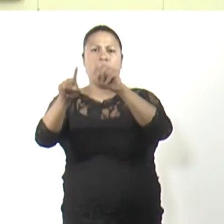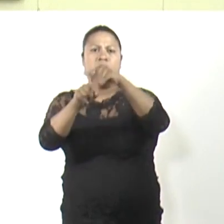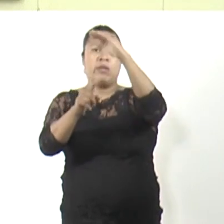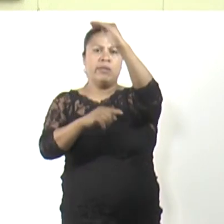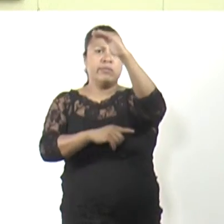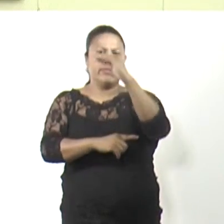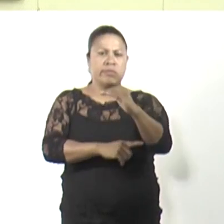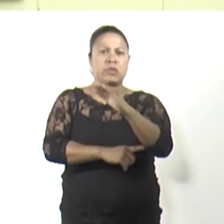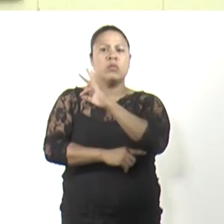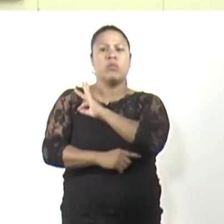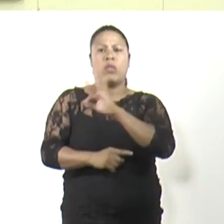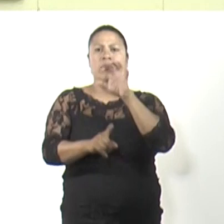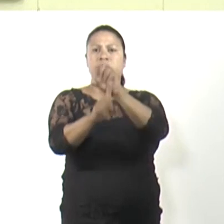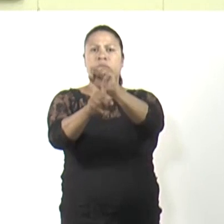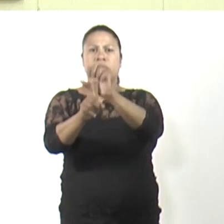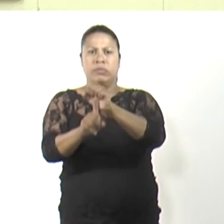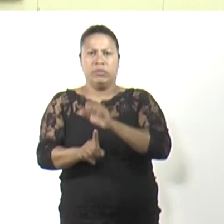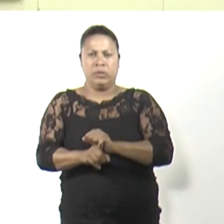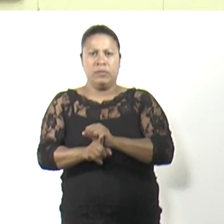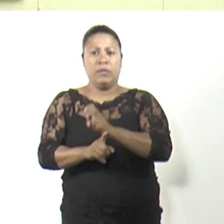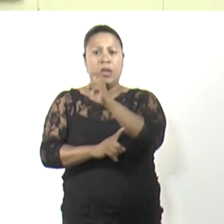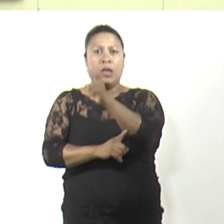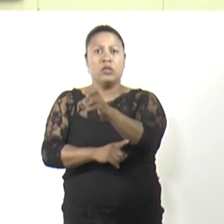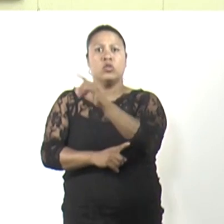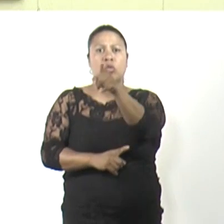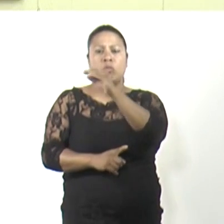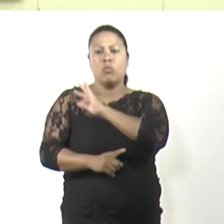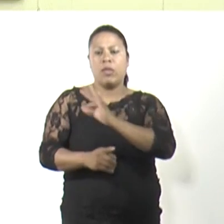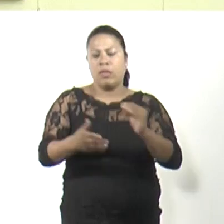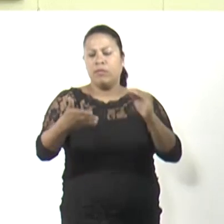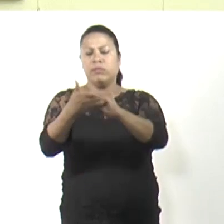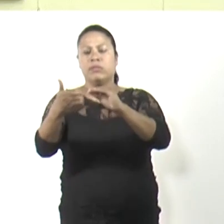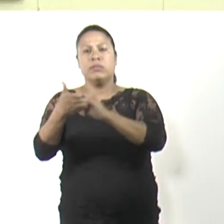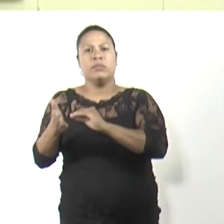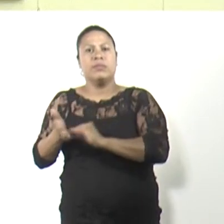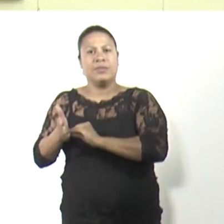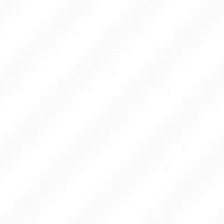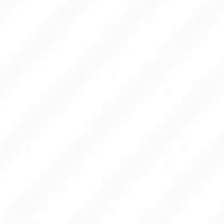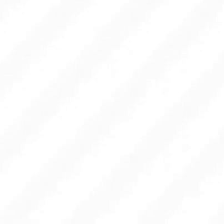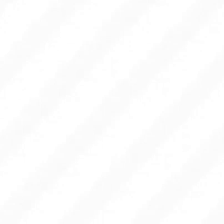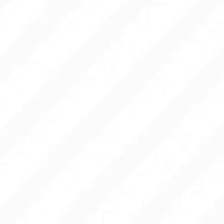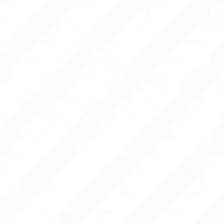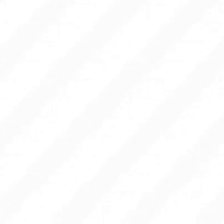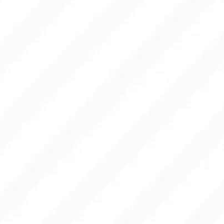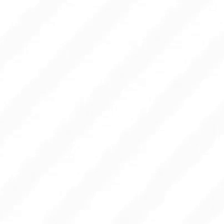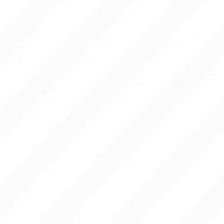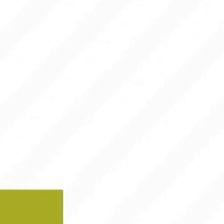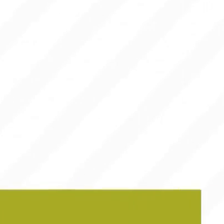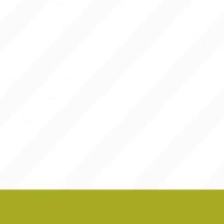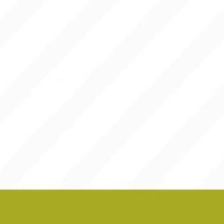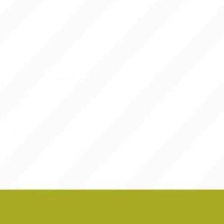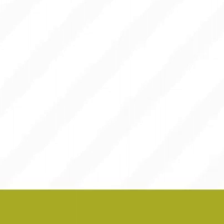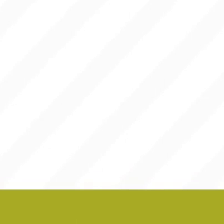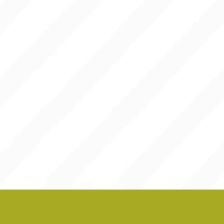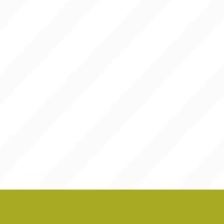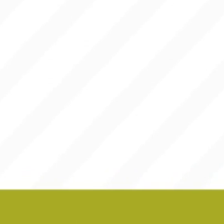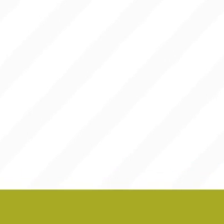de manera que también eso lo vayas incluyendo en tu léxico, en tu vocabulario.